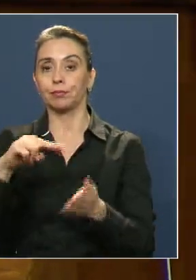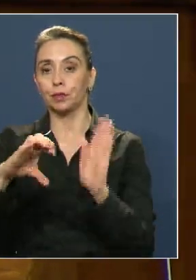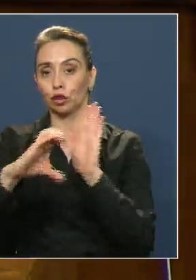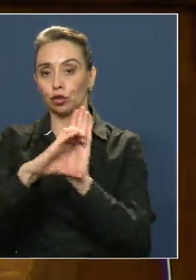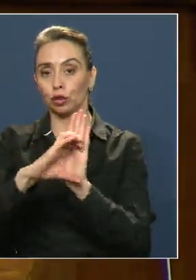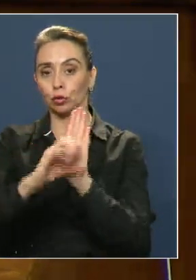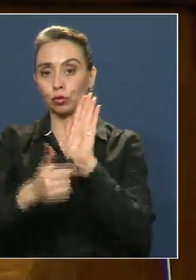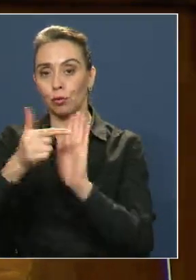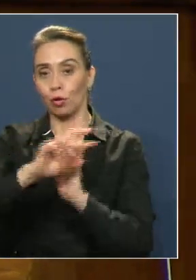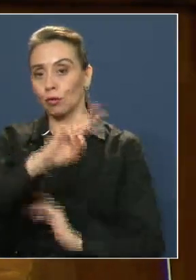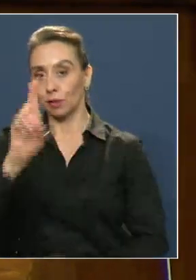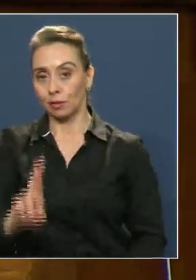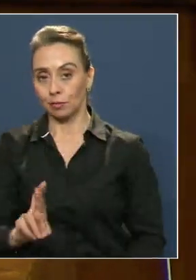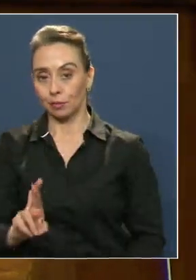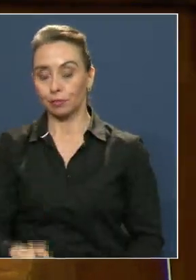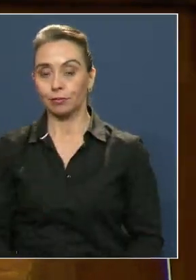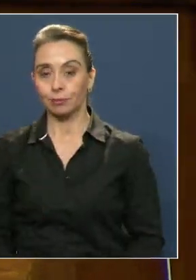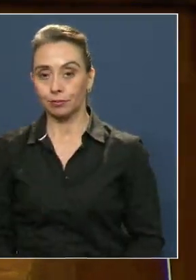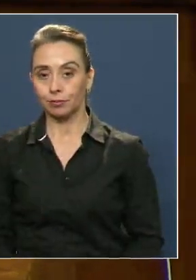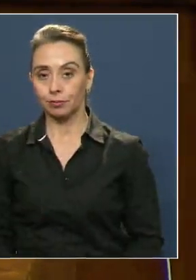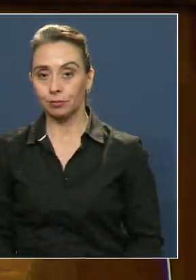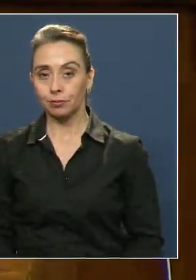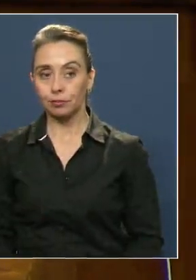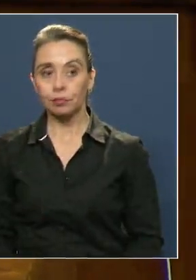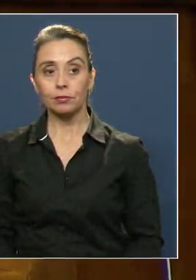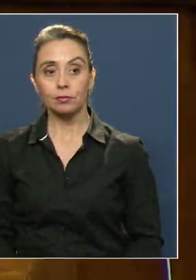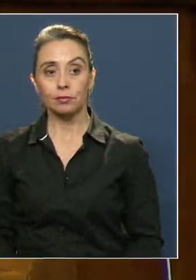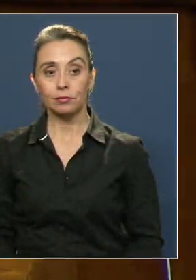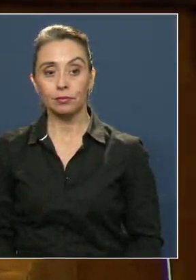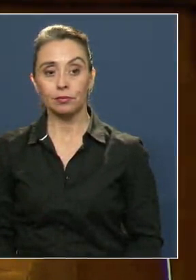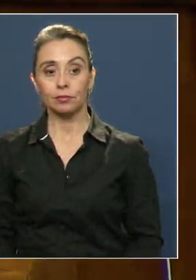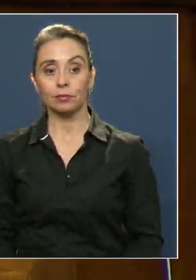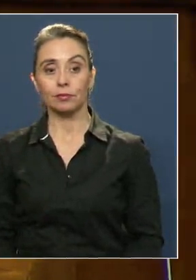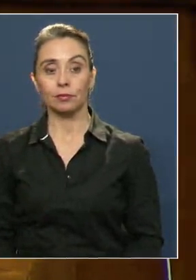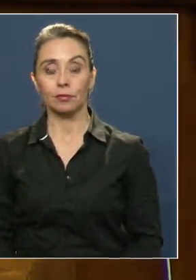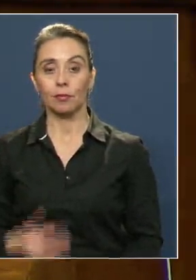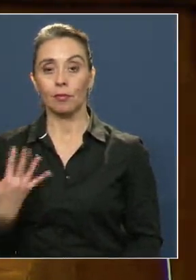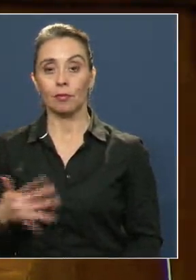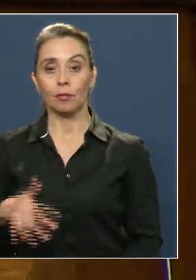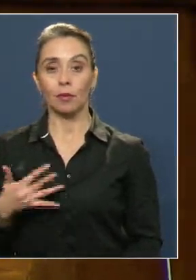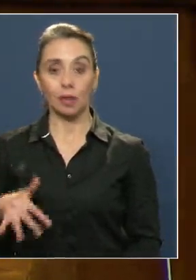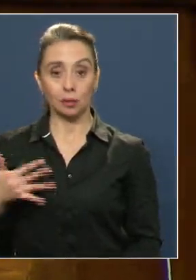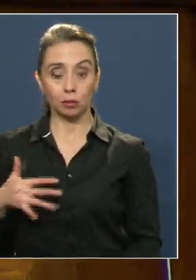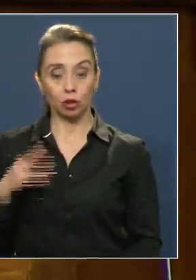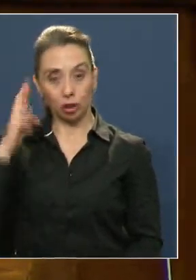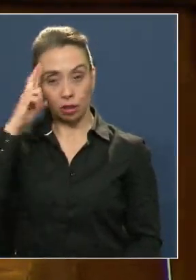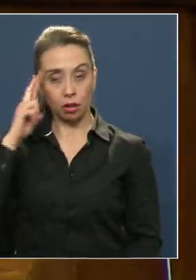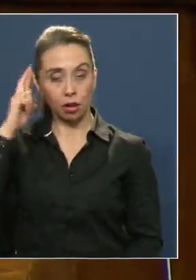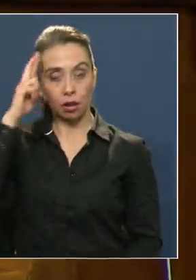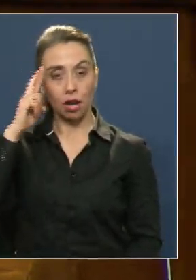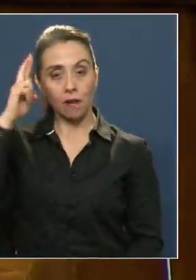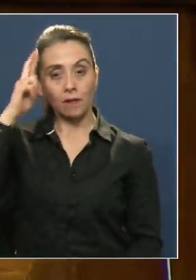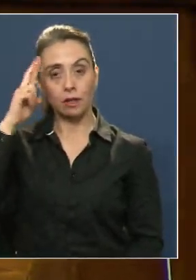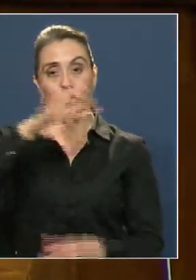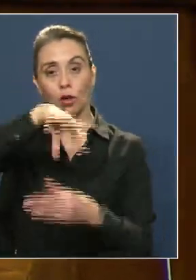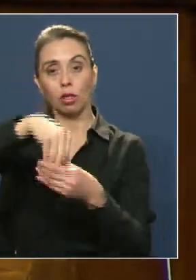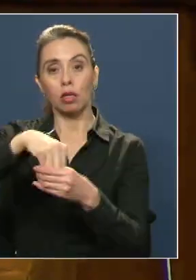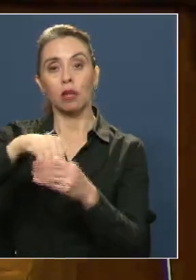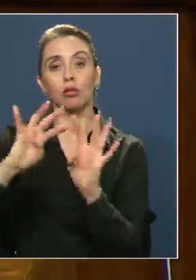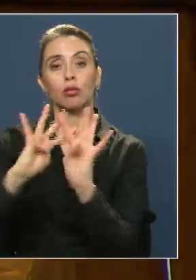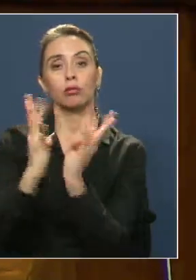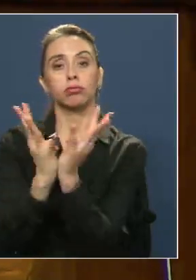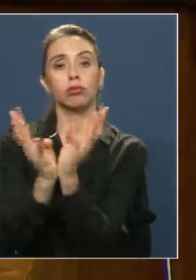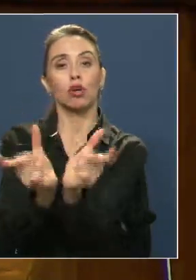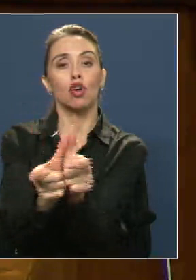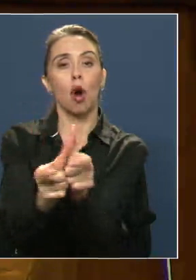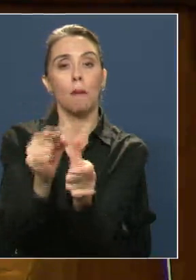Constitución de la República. Cabe destacar la importante reflexión que se dio en la comisión